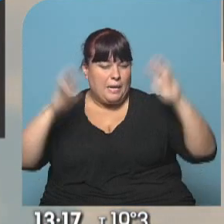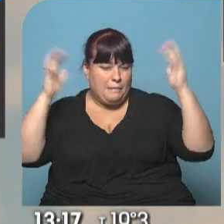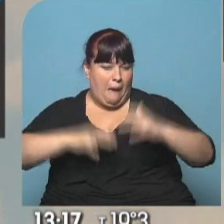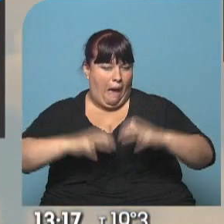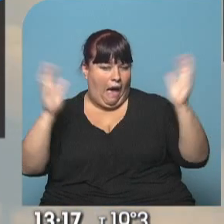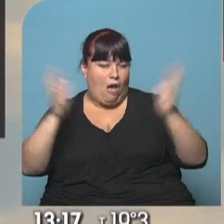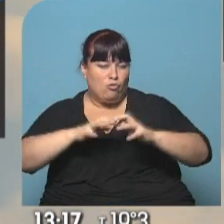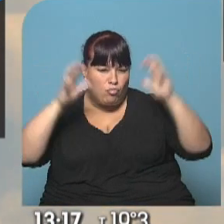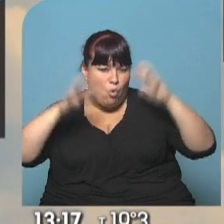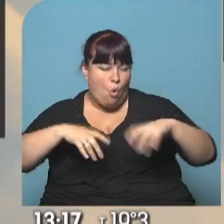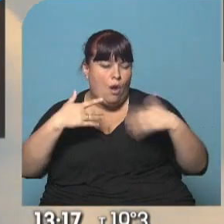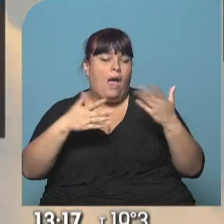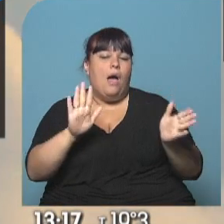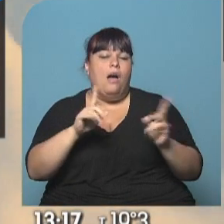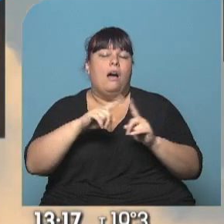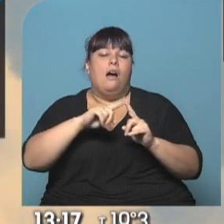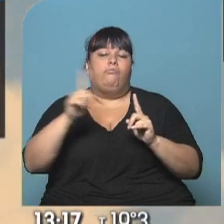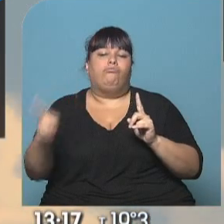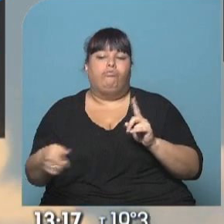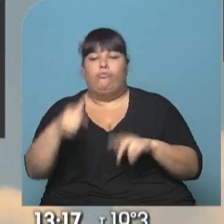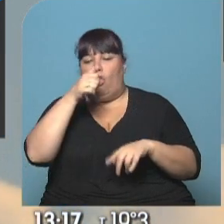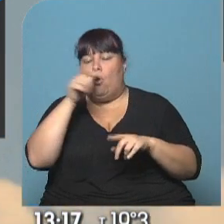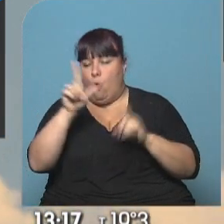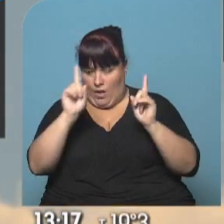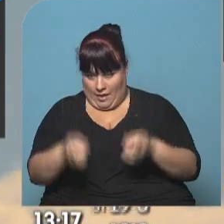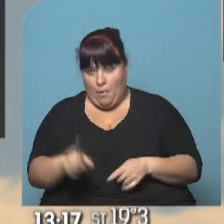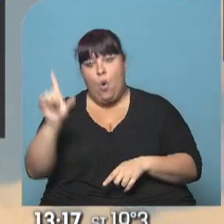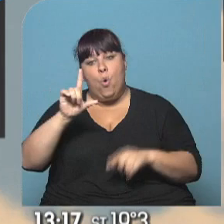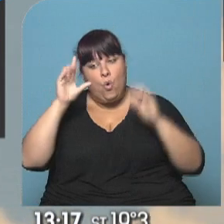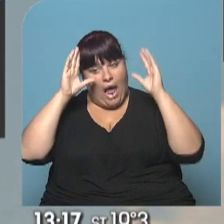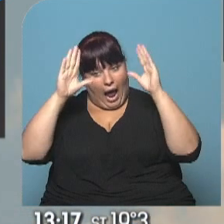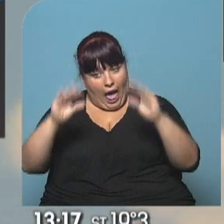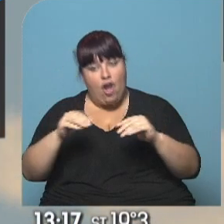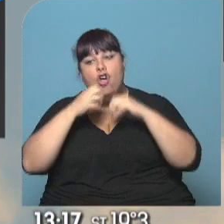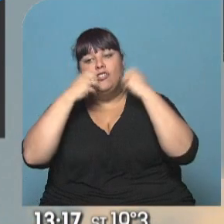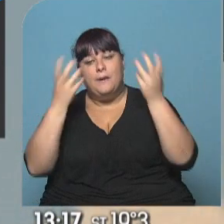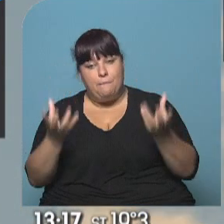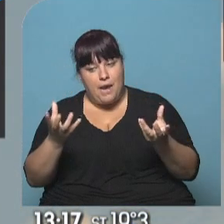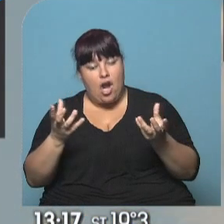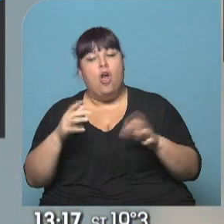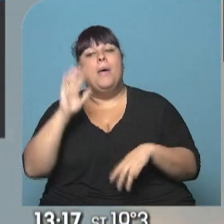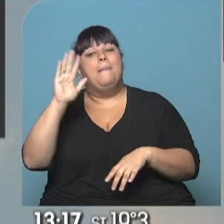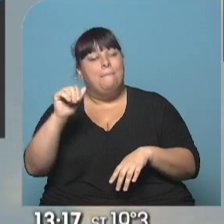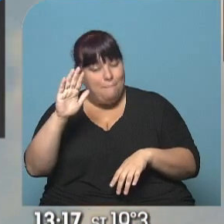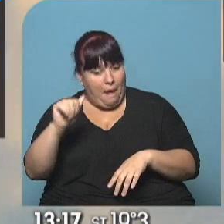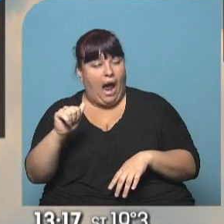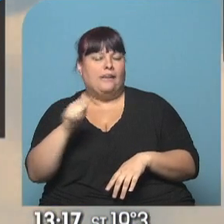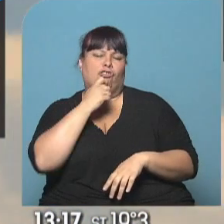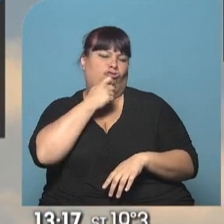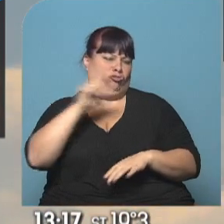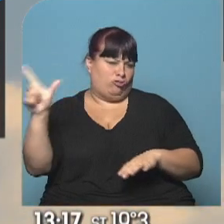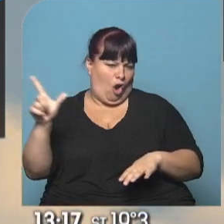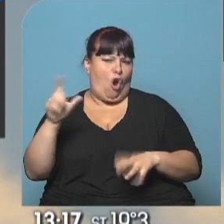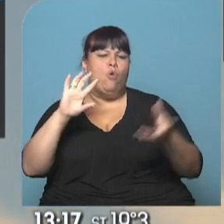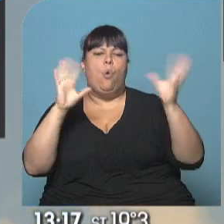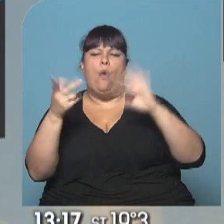abundantes precipitaciones que se van a prolongar hasta el lunes. Luego, el lunes a la noche, mejora el tiempo para un martes a pleno sol con